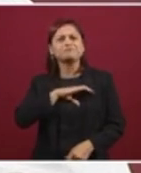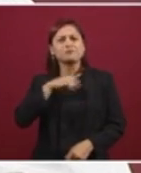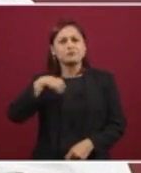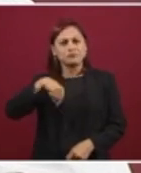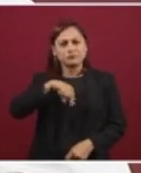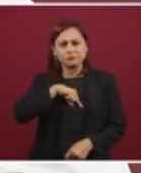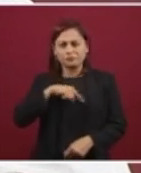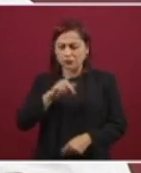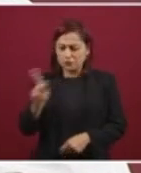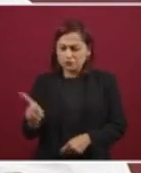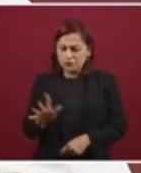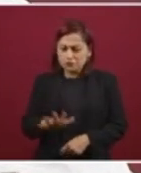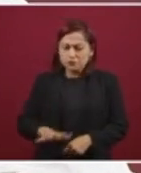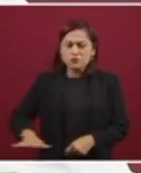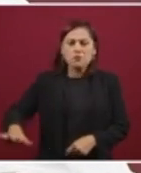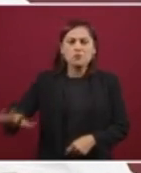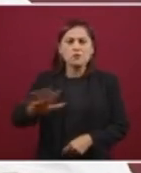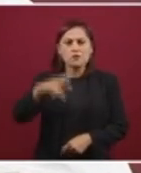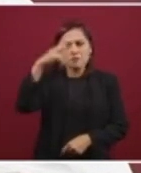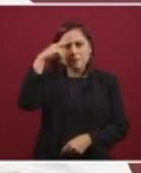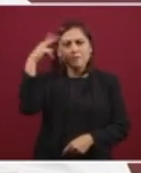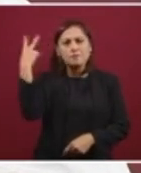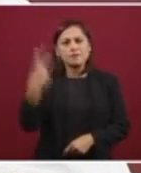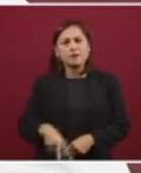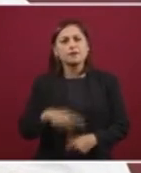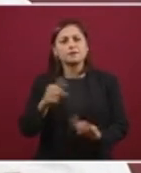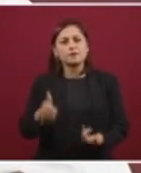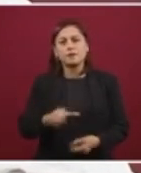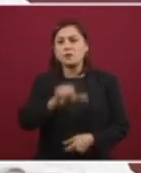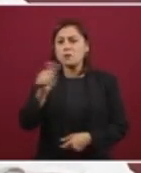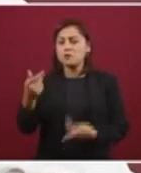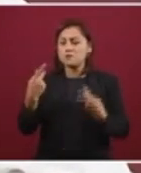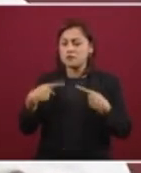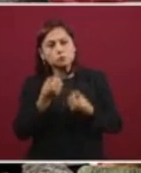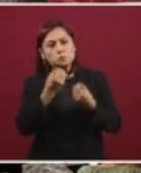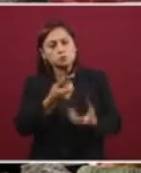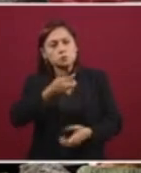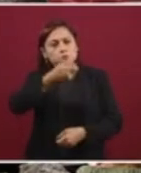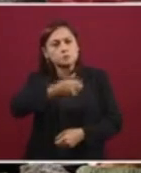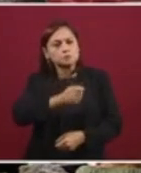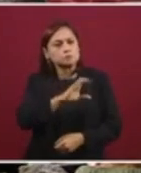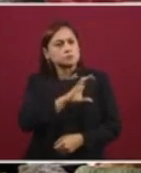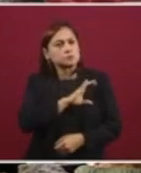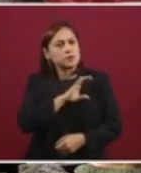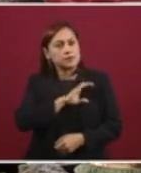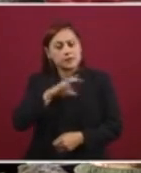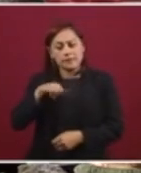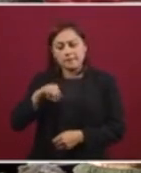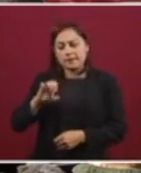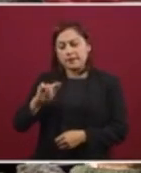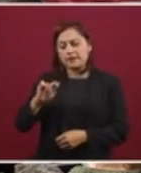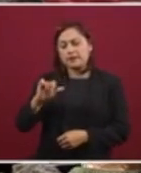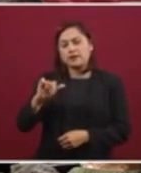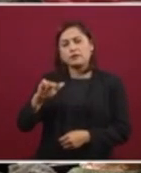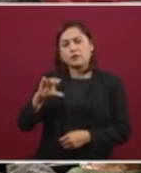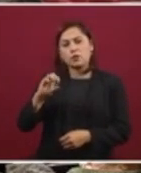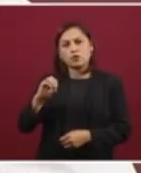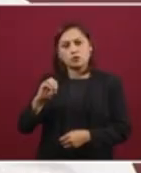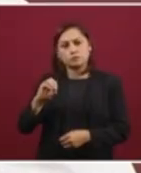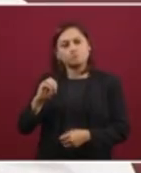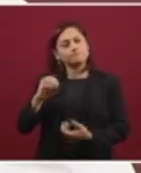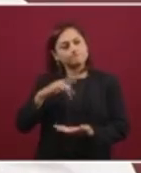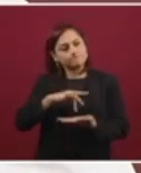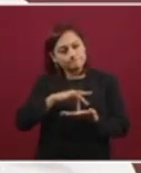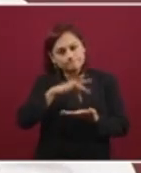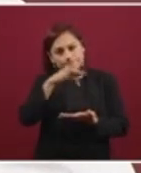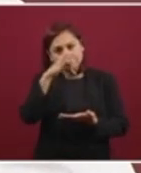y sobre todo a Metlatónoc, a los más necesitados y a los más pobres. Muchas gracias. Como usted lo ha